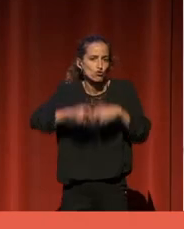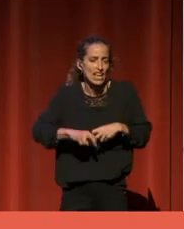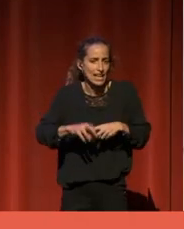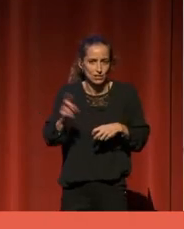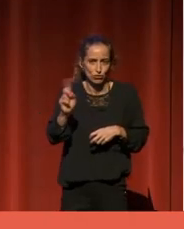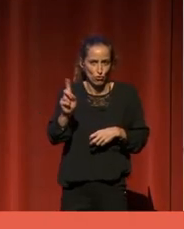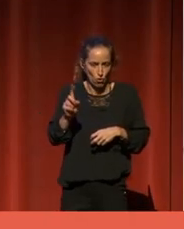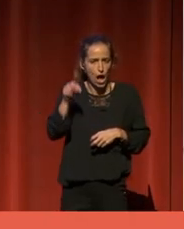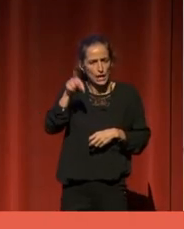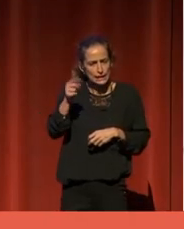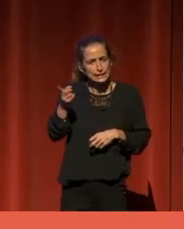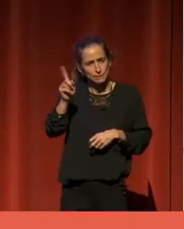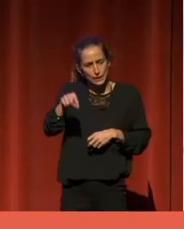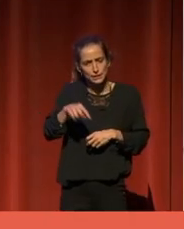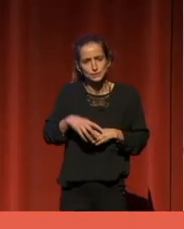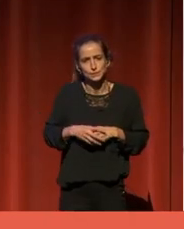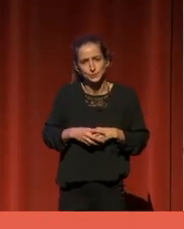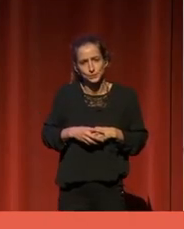aquí